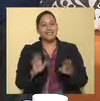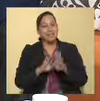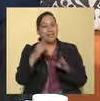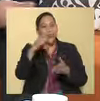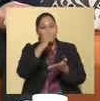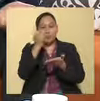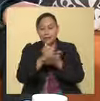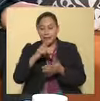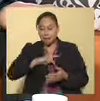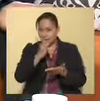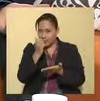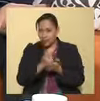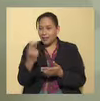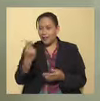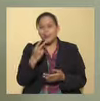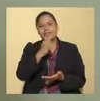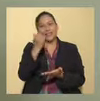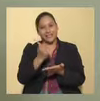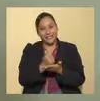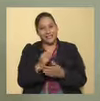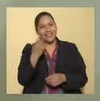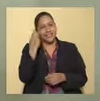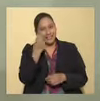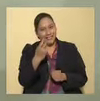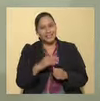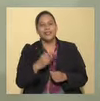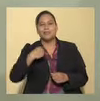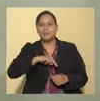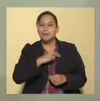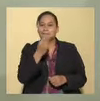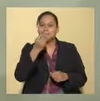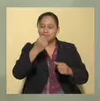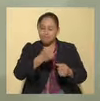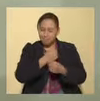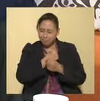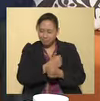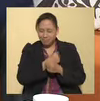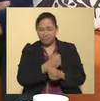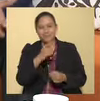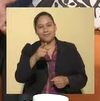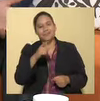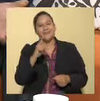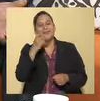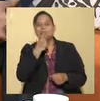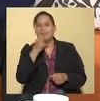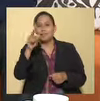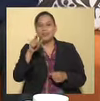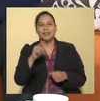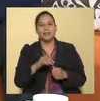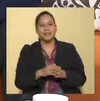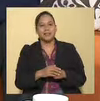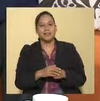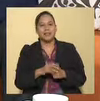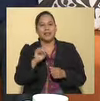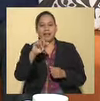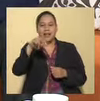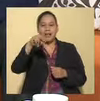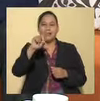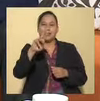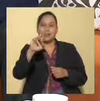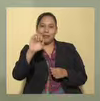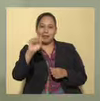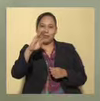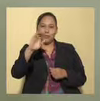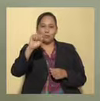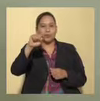Pues tu ciudad, mi ciudad es nuestra ciudad. Es nuestra ciudad y le mandamos un gran, gran abrazo al gran Andrés Bustamante. Sí, cómo